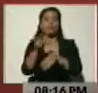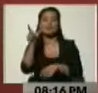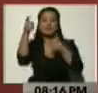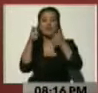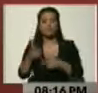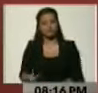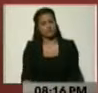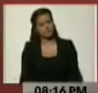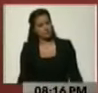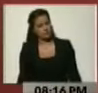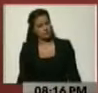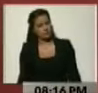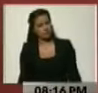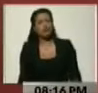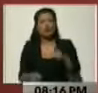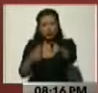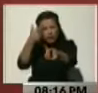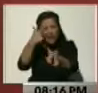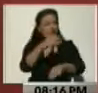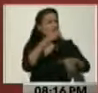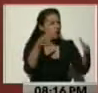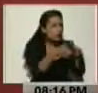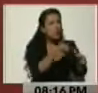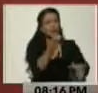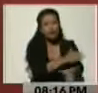Y los medios de la derecha, mire, calladito.